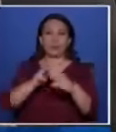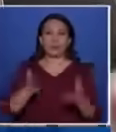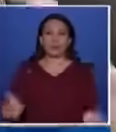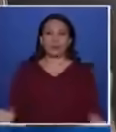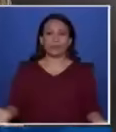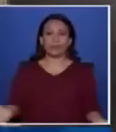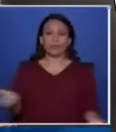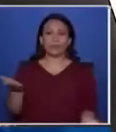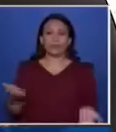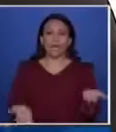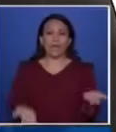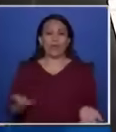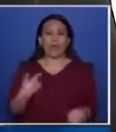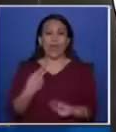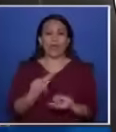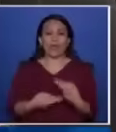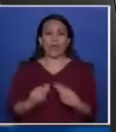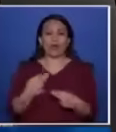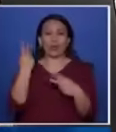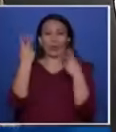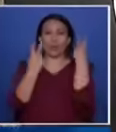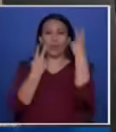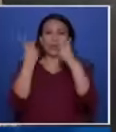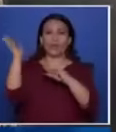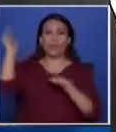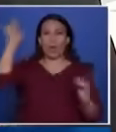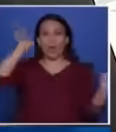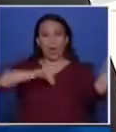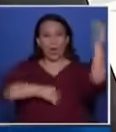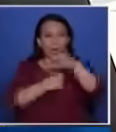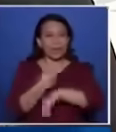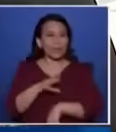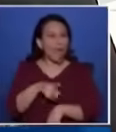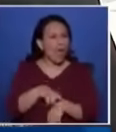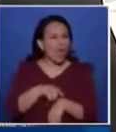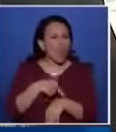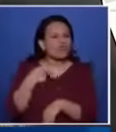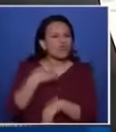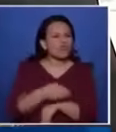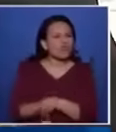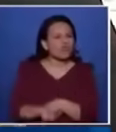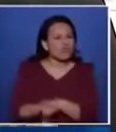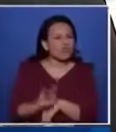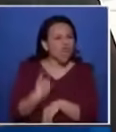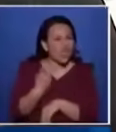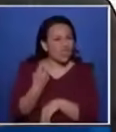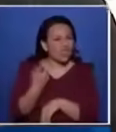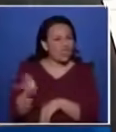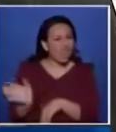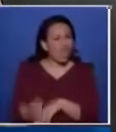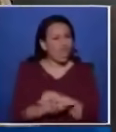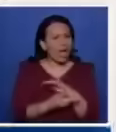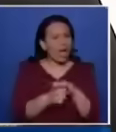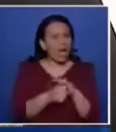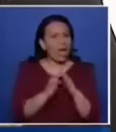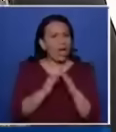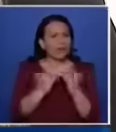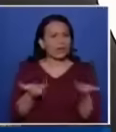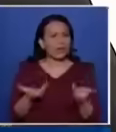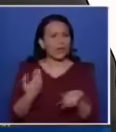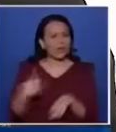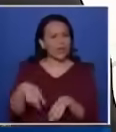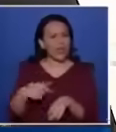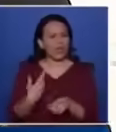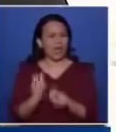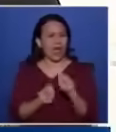Probablemente tendremos un influjo de turistas que hoy está retenido y eso se vuelve un ingreso transversal para el país que hoy es fundamental. El sector